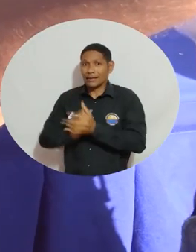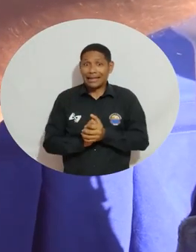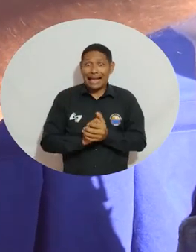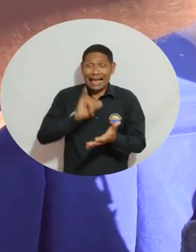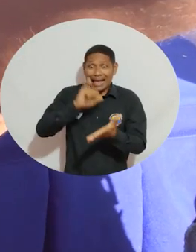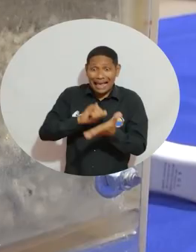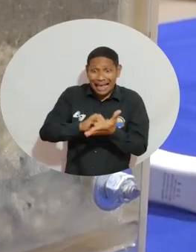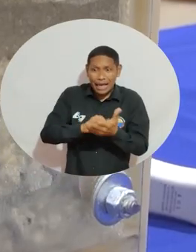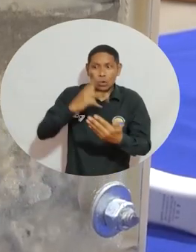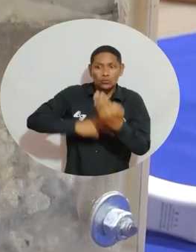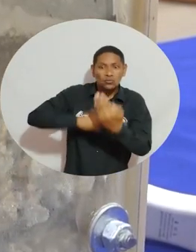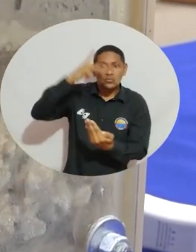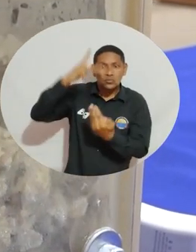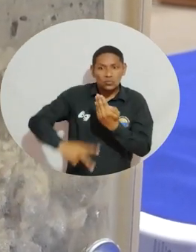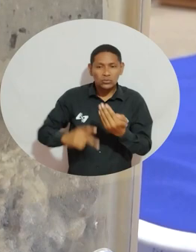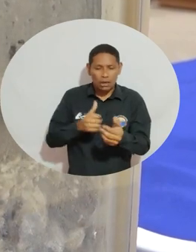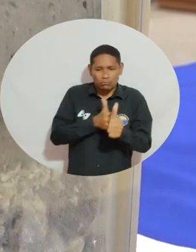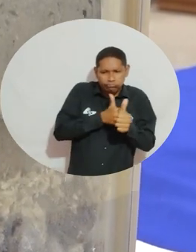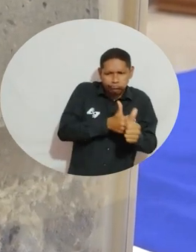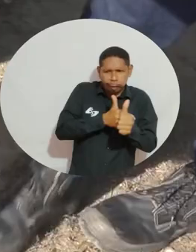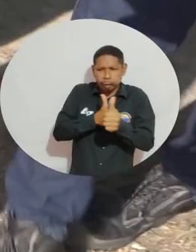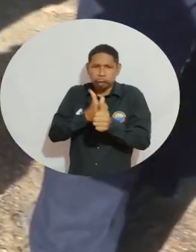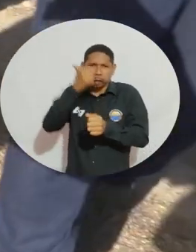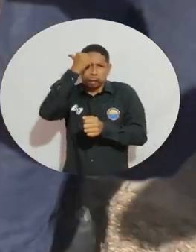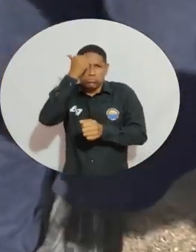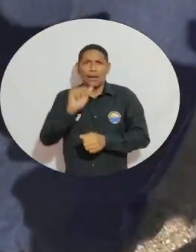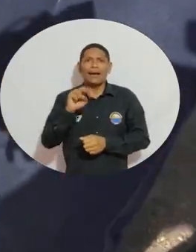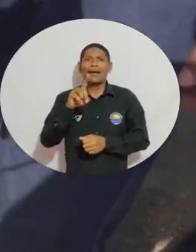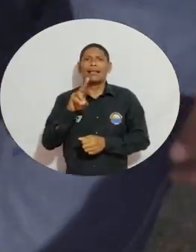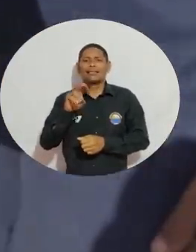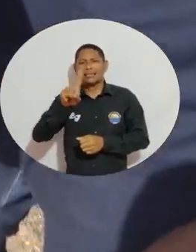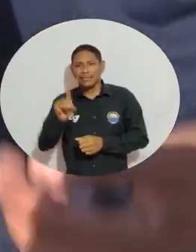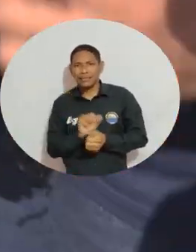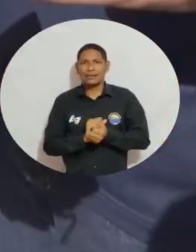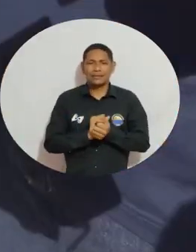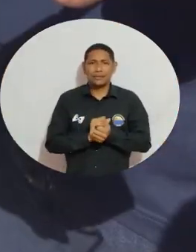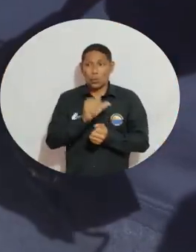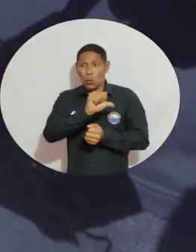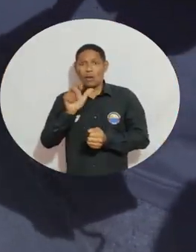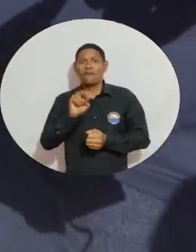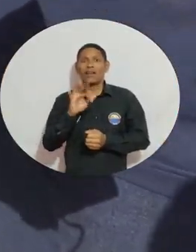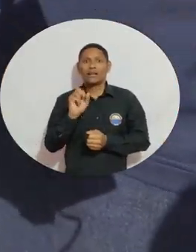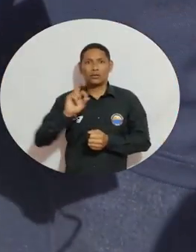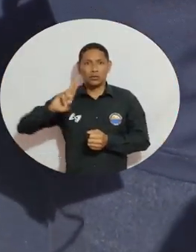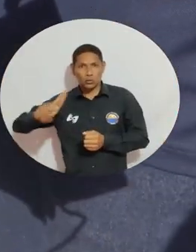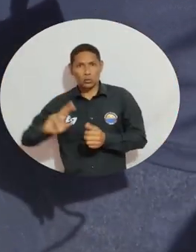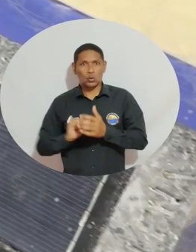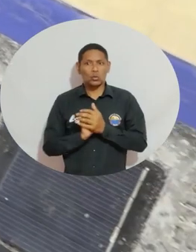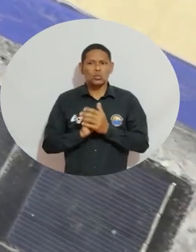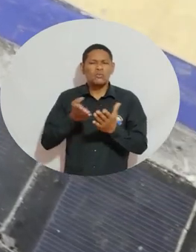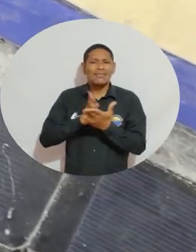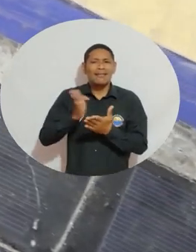rector del Alma Mater, y que en el caso de estos proyectos contó con la asesoría de los docentes Andrés Jatú Potón, de Ingeniería Civil, y Víctor